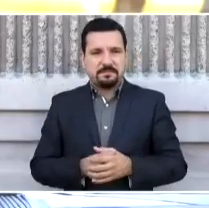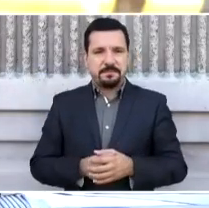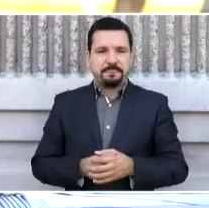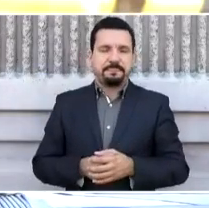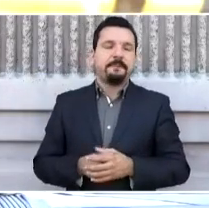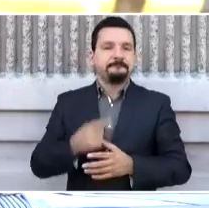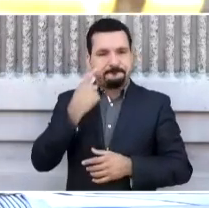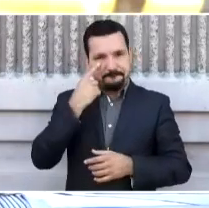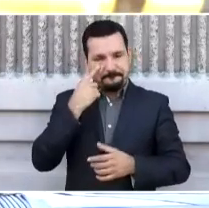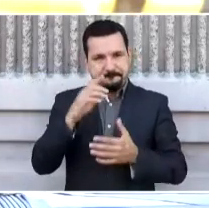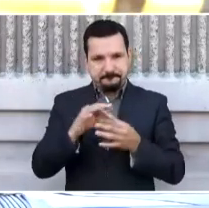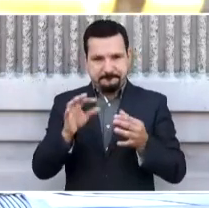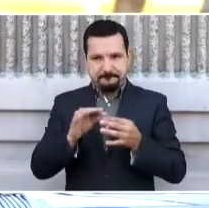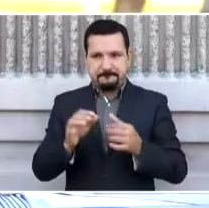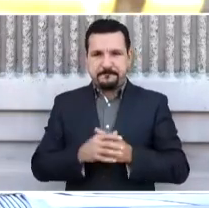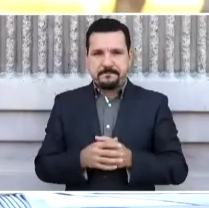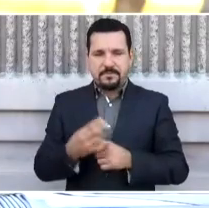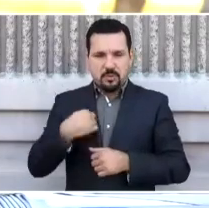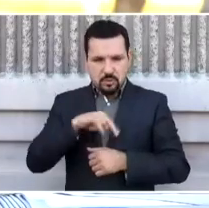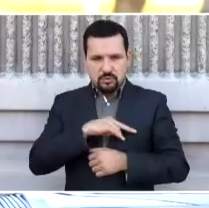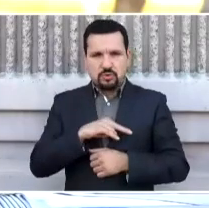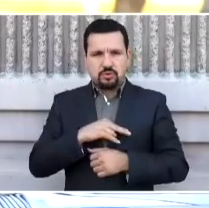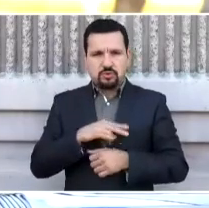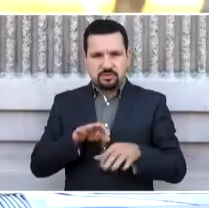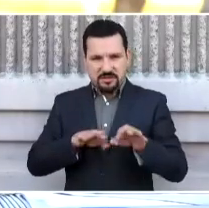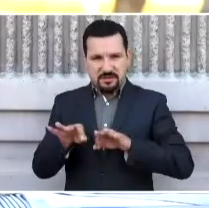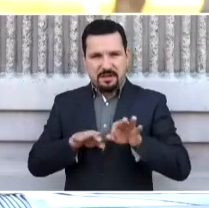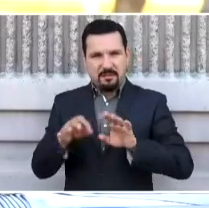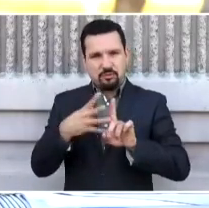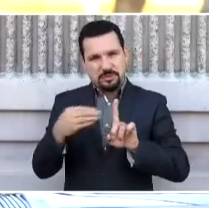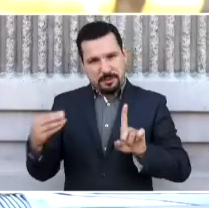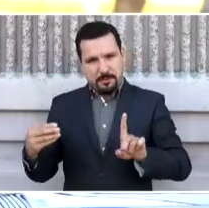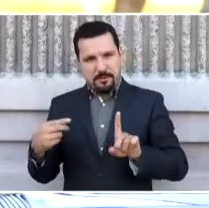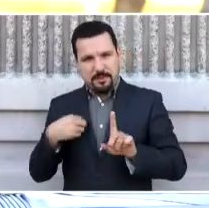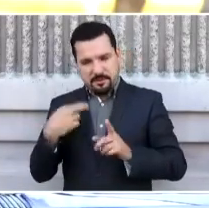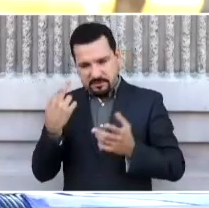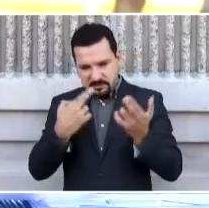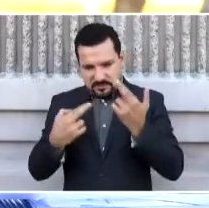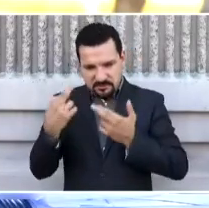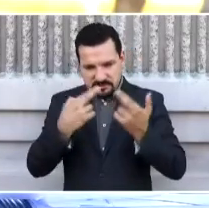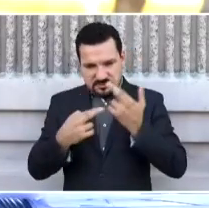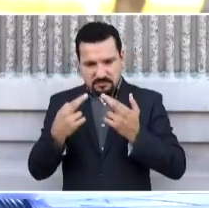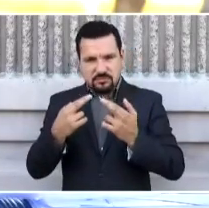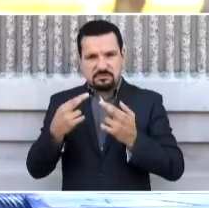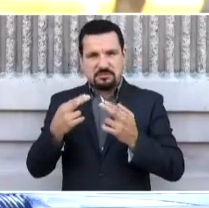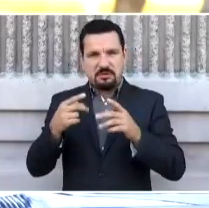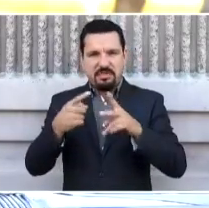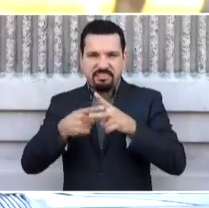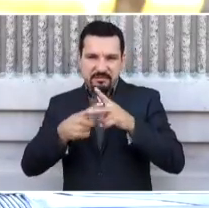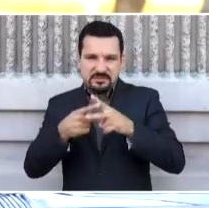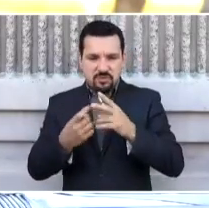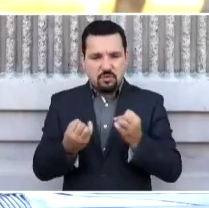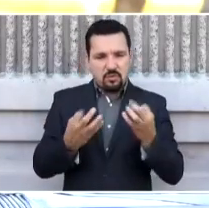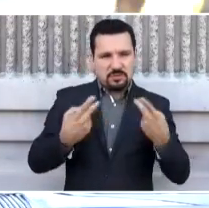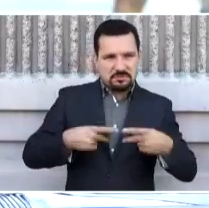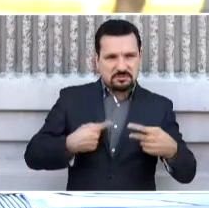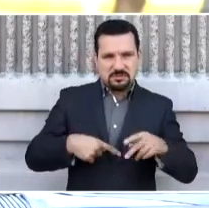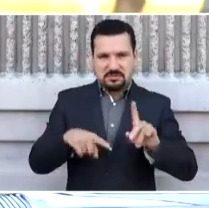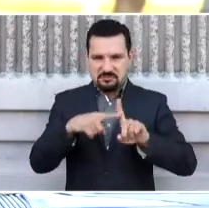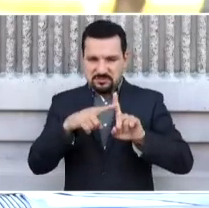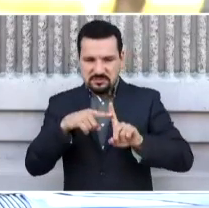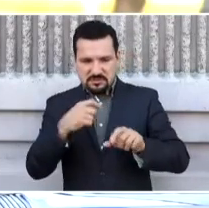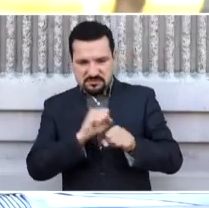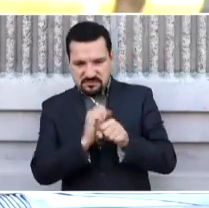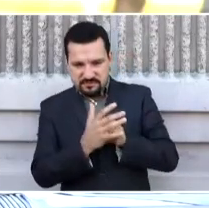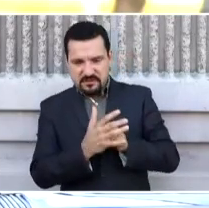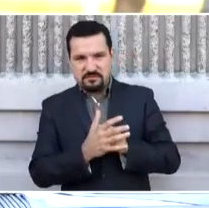de incidencia, bueno, nosotros en epidemiología se mide el riesgo dividiendo el número de casos entre la población que está en riesgo, y eso es muy fácil,